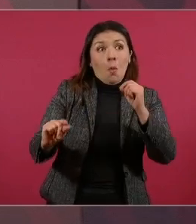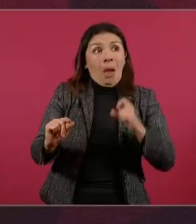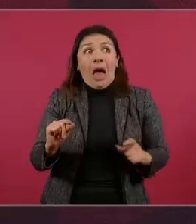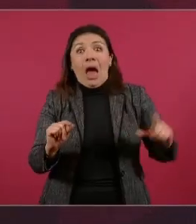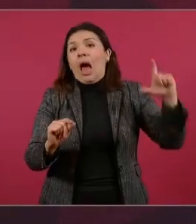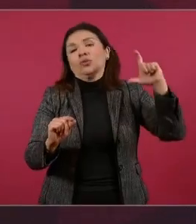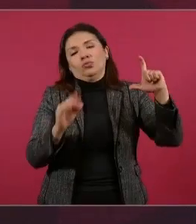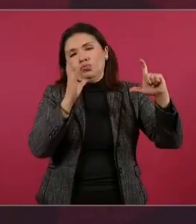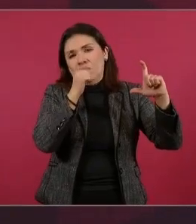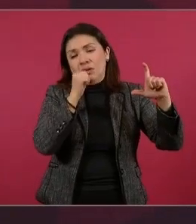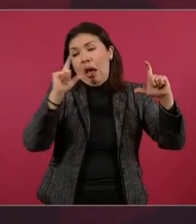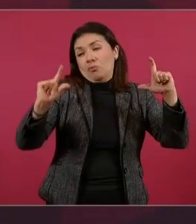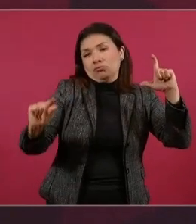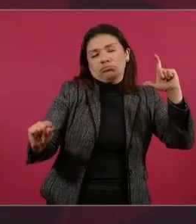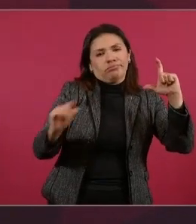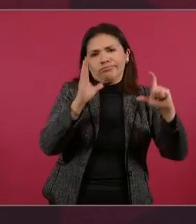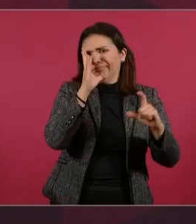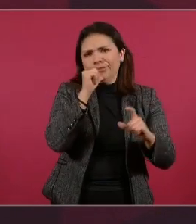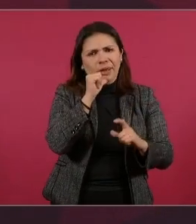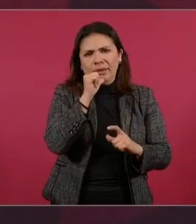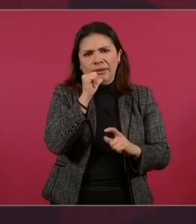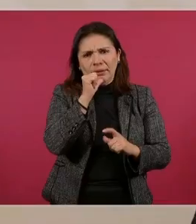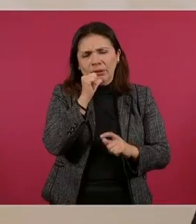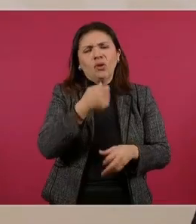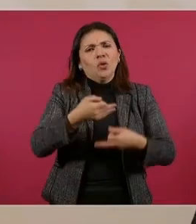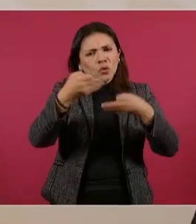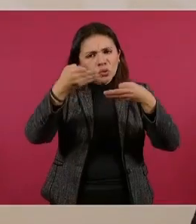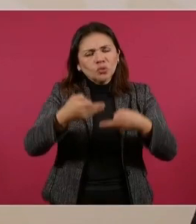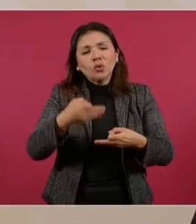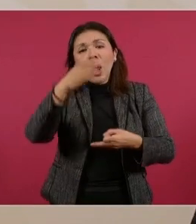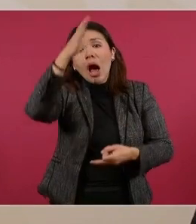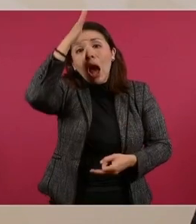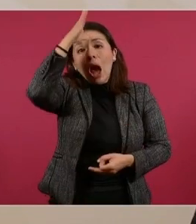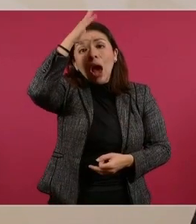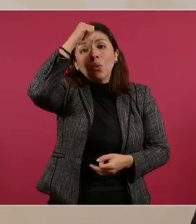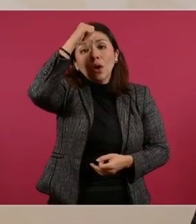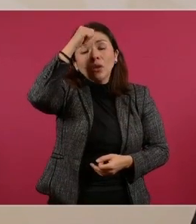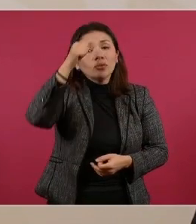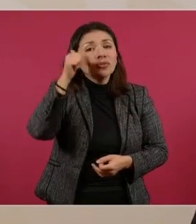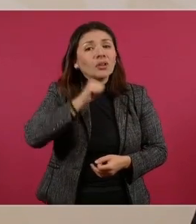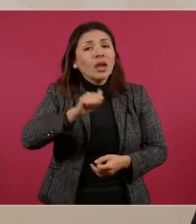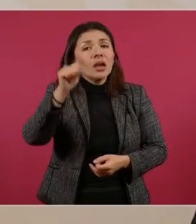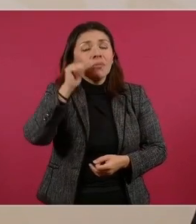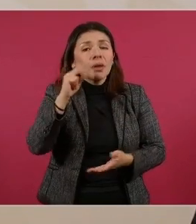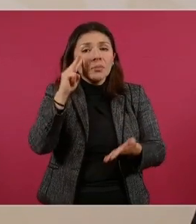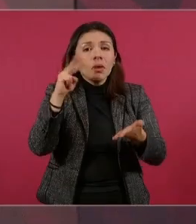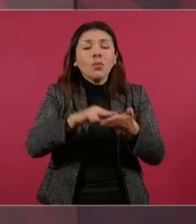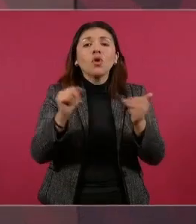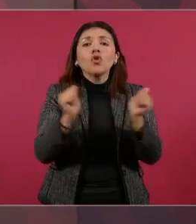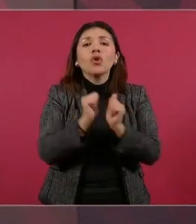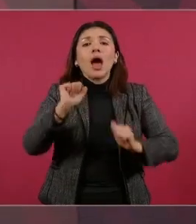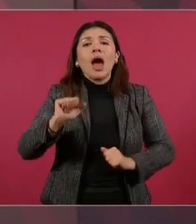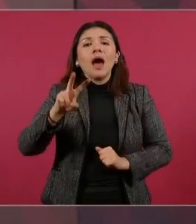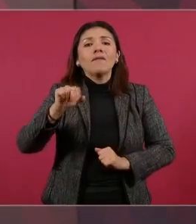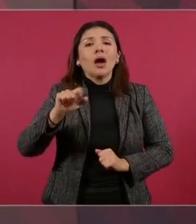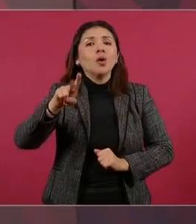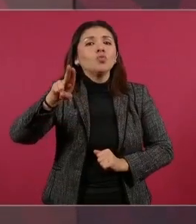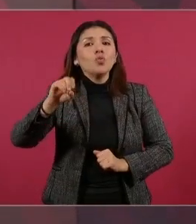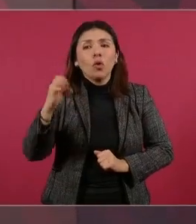ni bajos se compra en función siempre de un